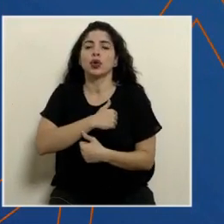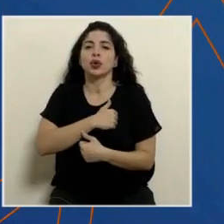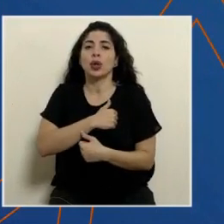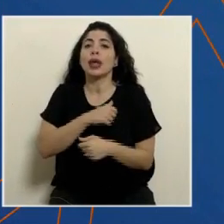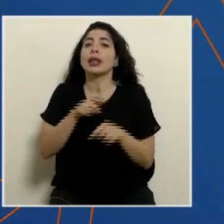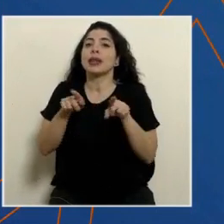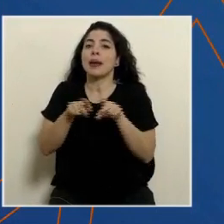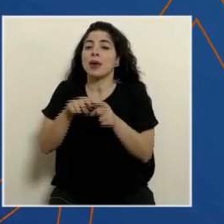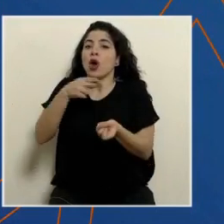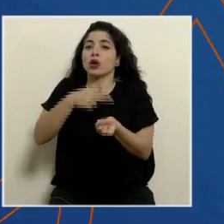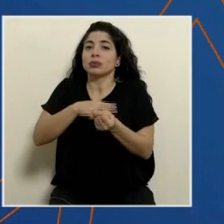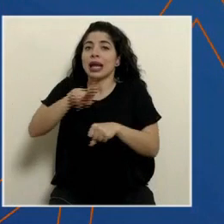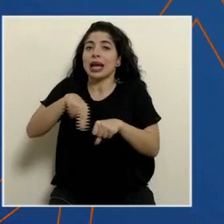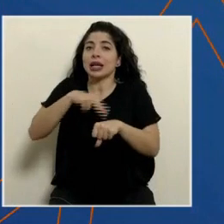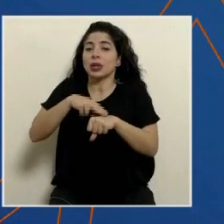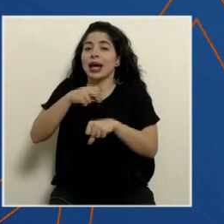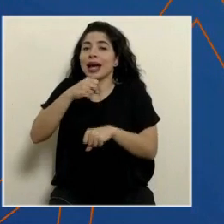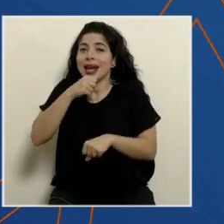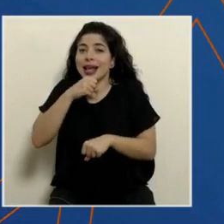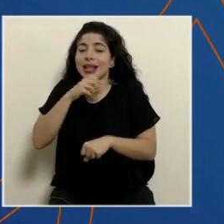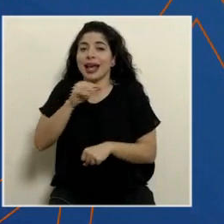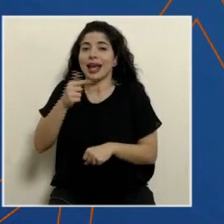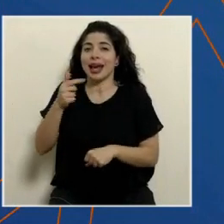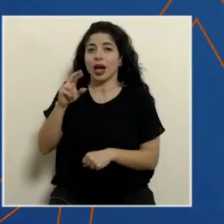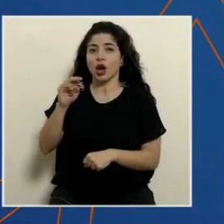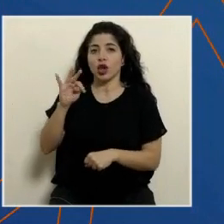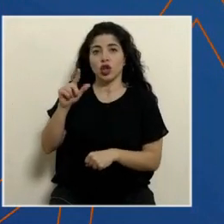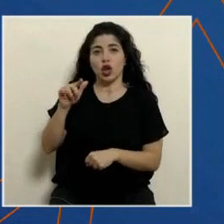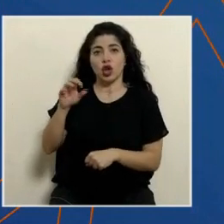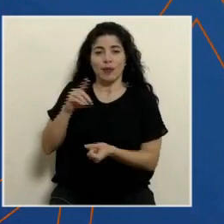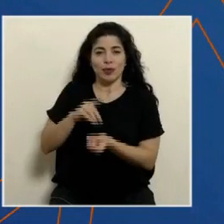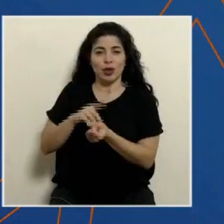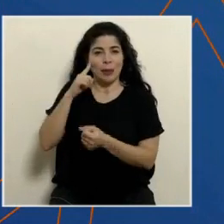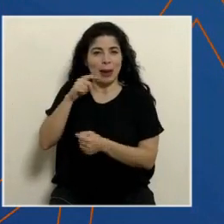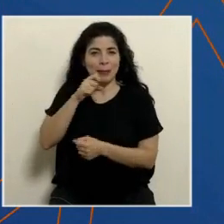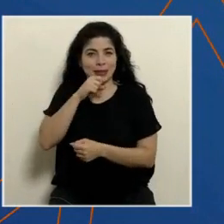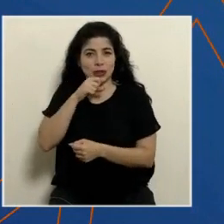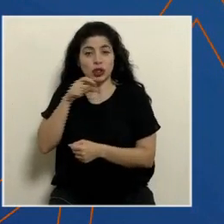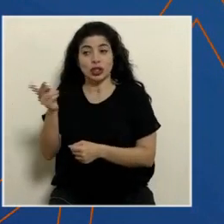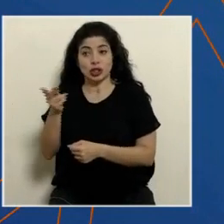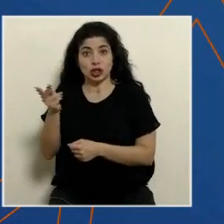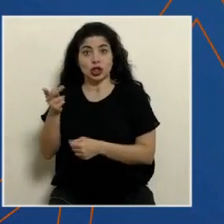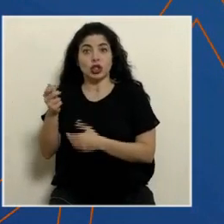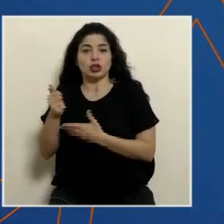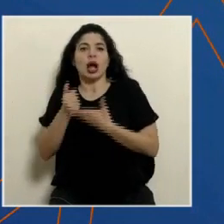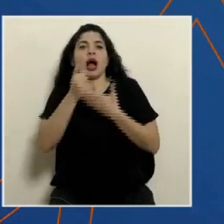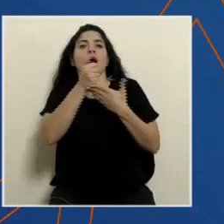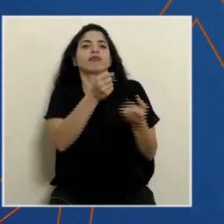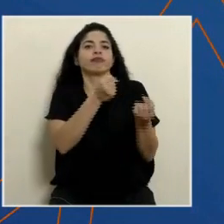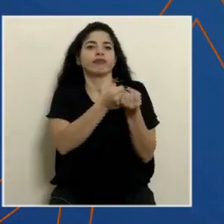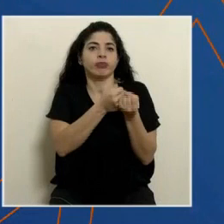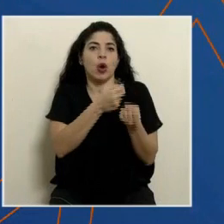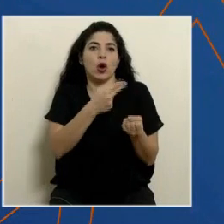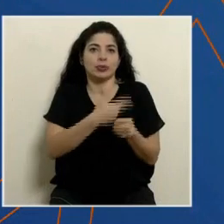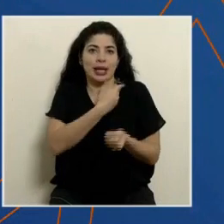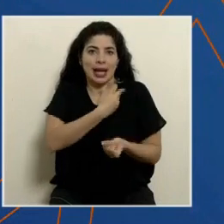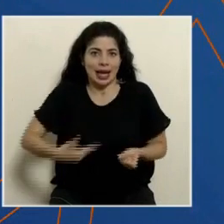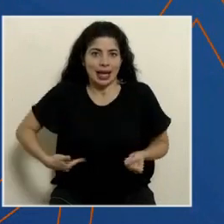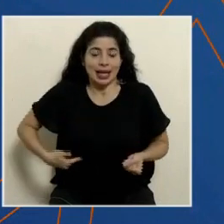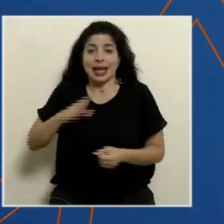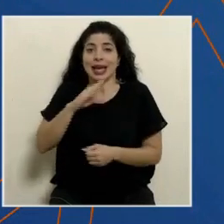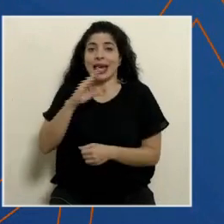también del Hospital Nacional de Geriatría y Gerontología, están apoyando al Hospital de Heredia. Y